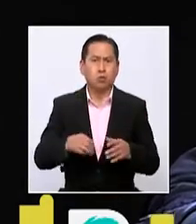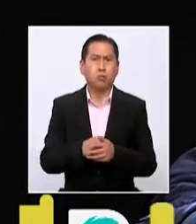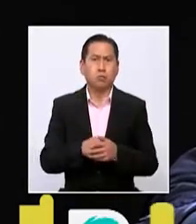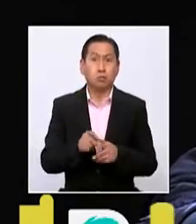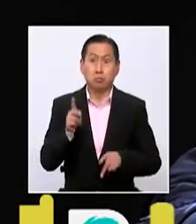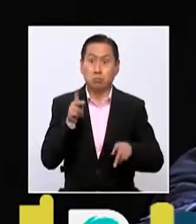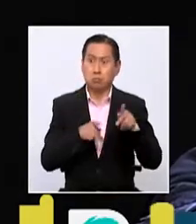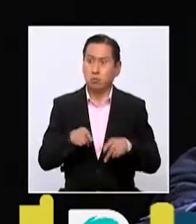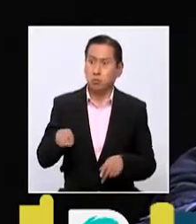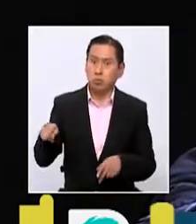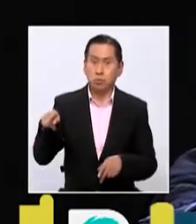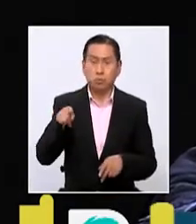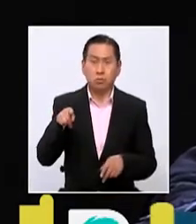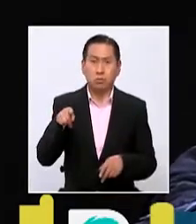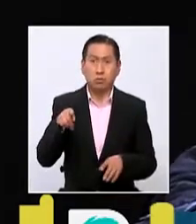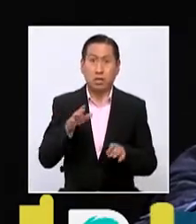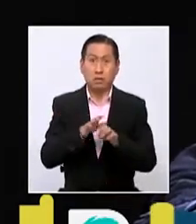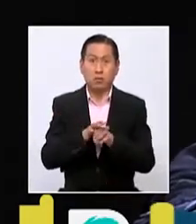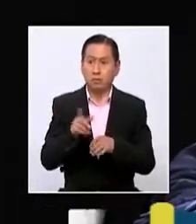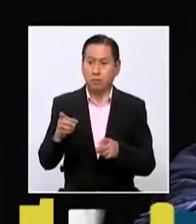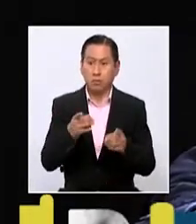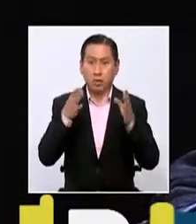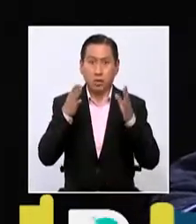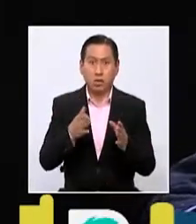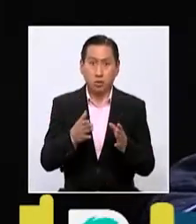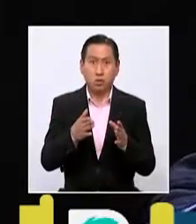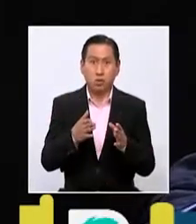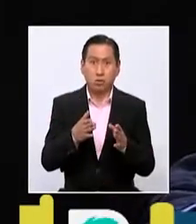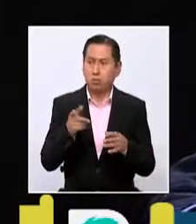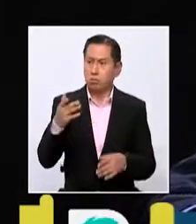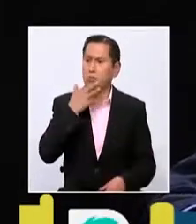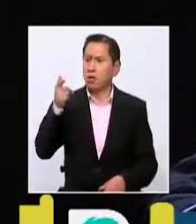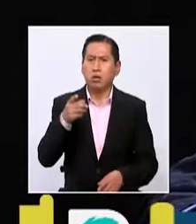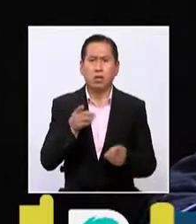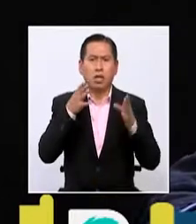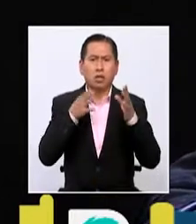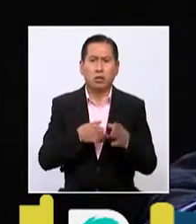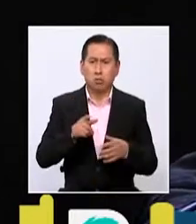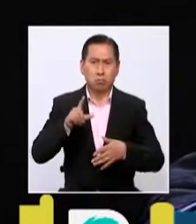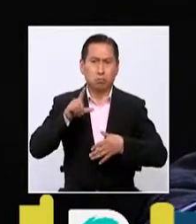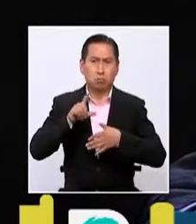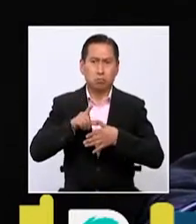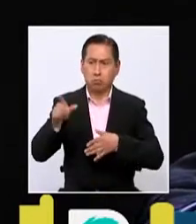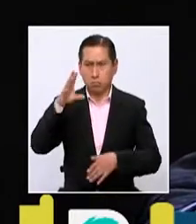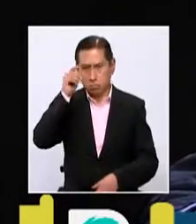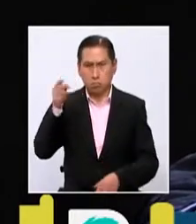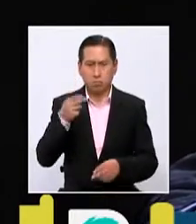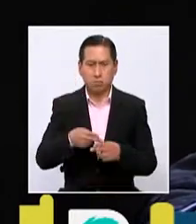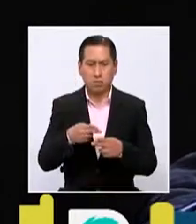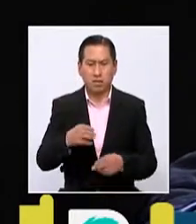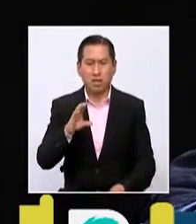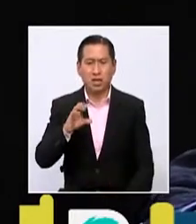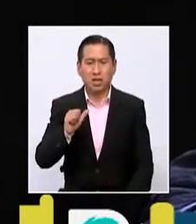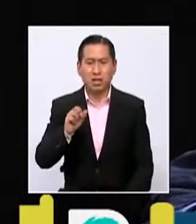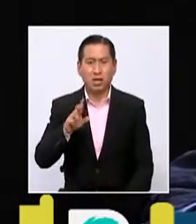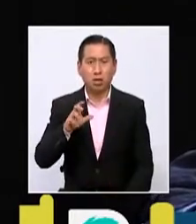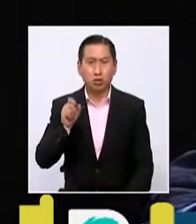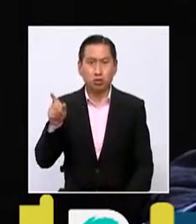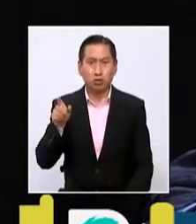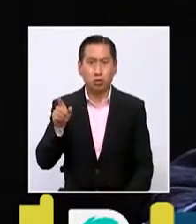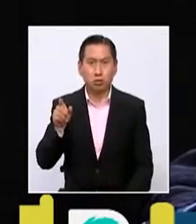las personas, cuando el director, uno de los mejores directores latinoamericanos, el señor Carlos Volado, de La Reina del